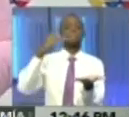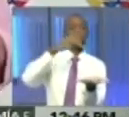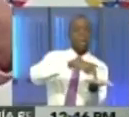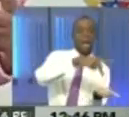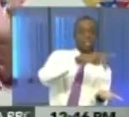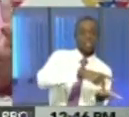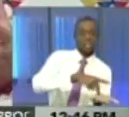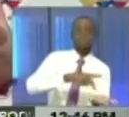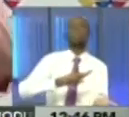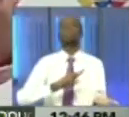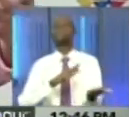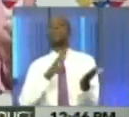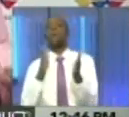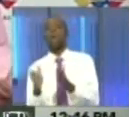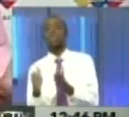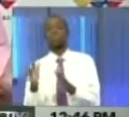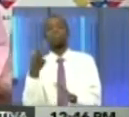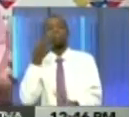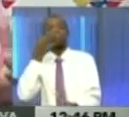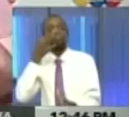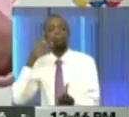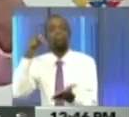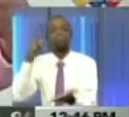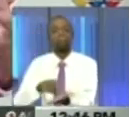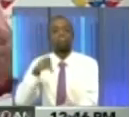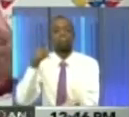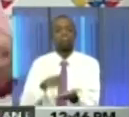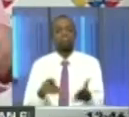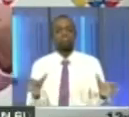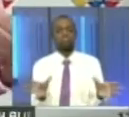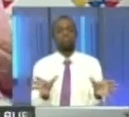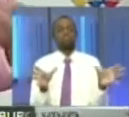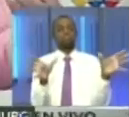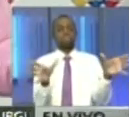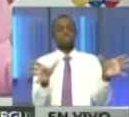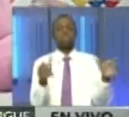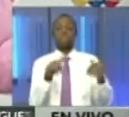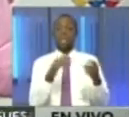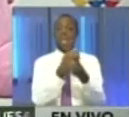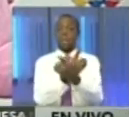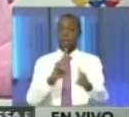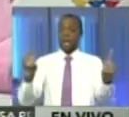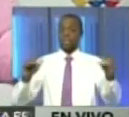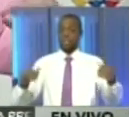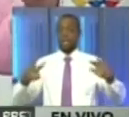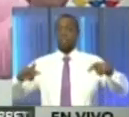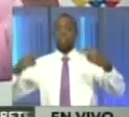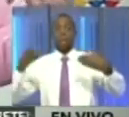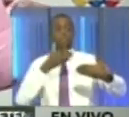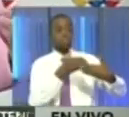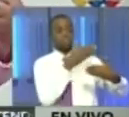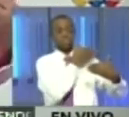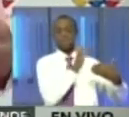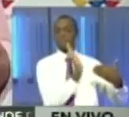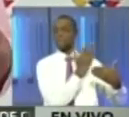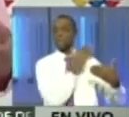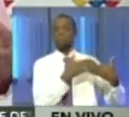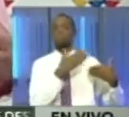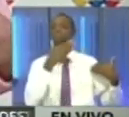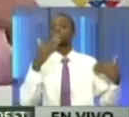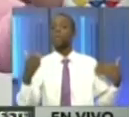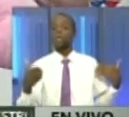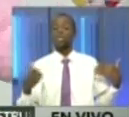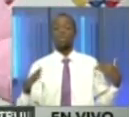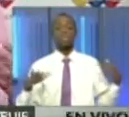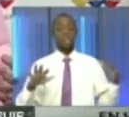protagónica. Entonces, en esa discusión sobre democracia, se establece que la democracia, el modelo democrático, ya no está